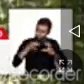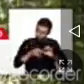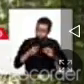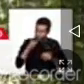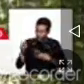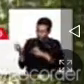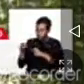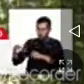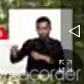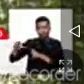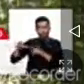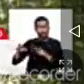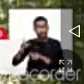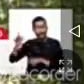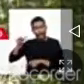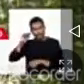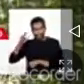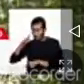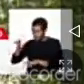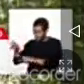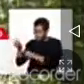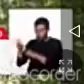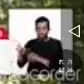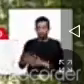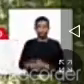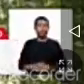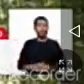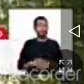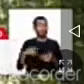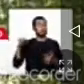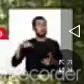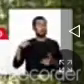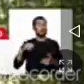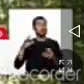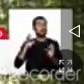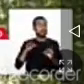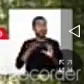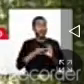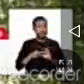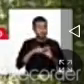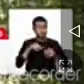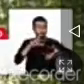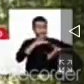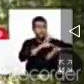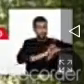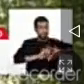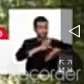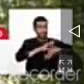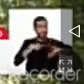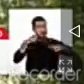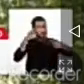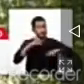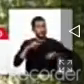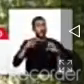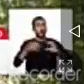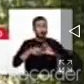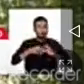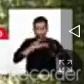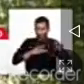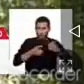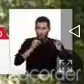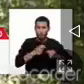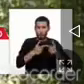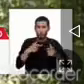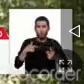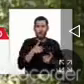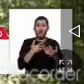el éxito de nuestros colegas asiáticos. Y eso fue la esencia de la alianza, fue un gran acuerdo comercial que permitiría liberar